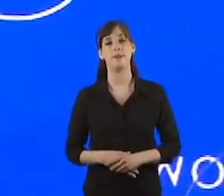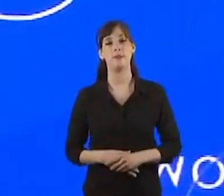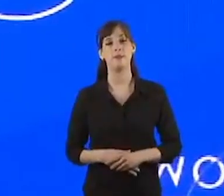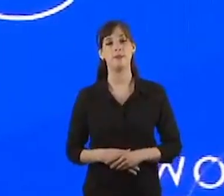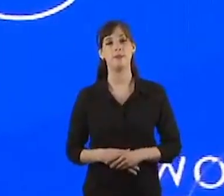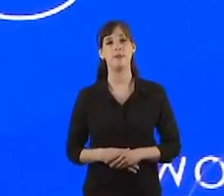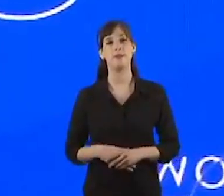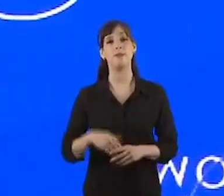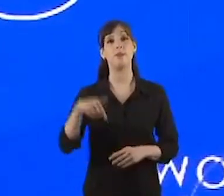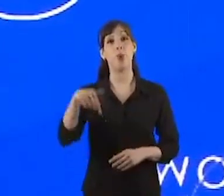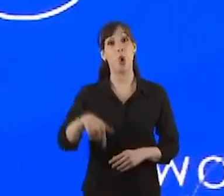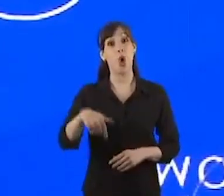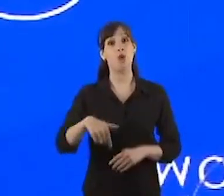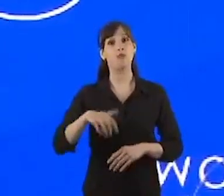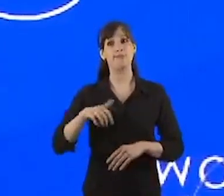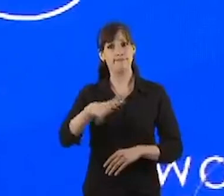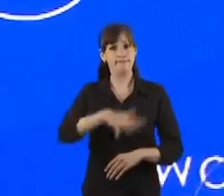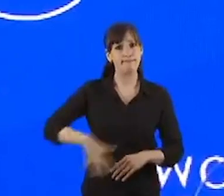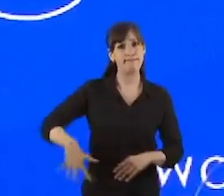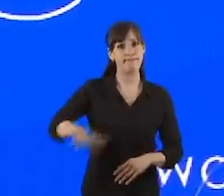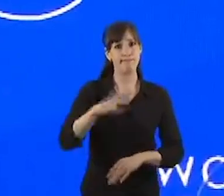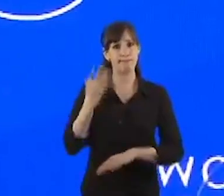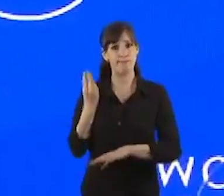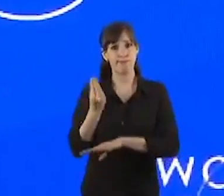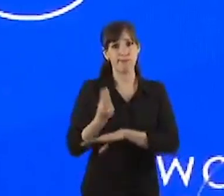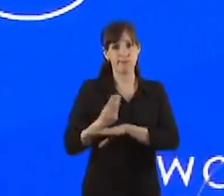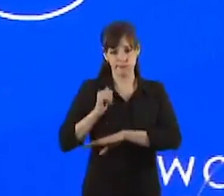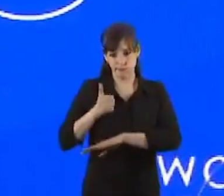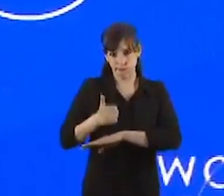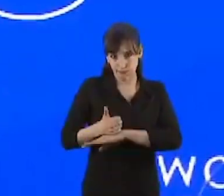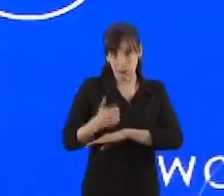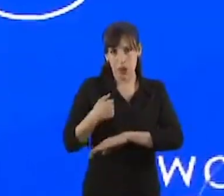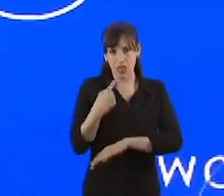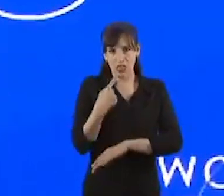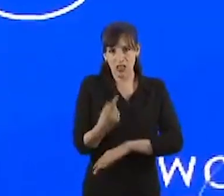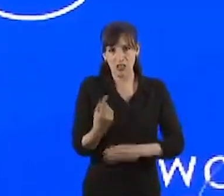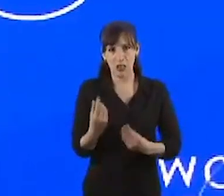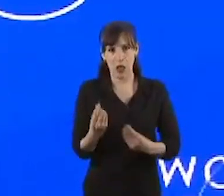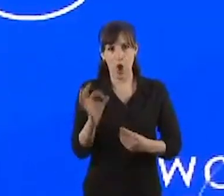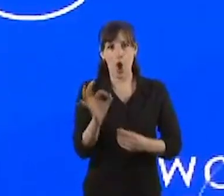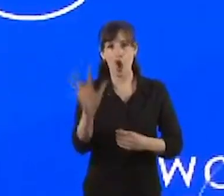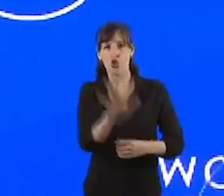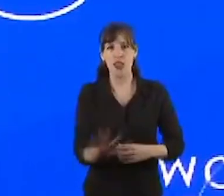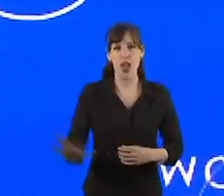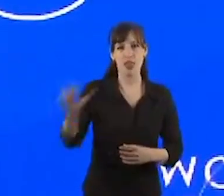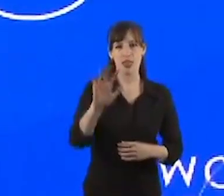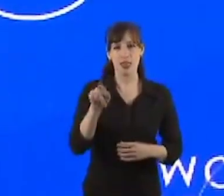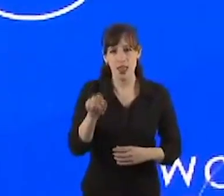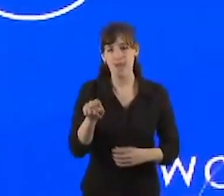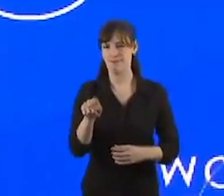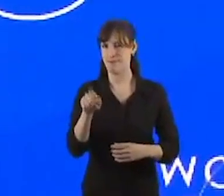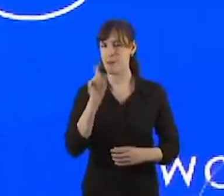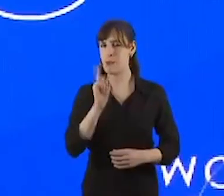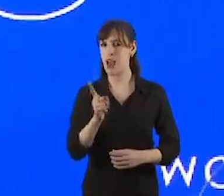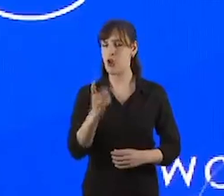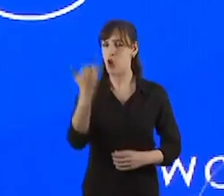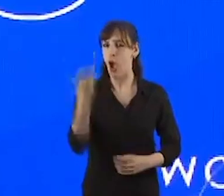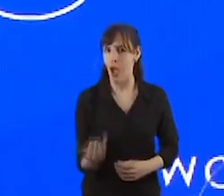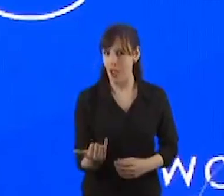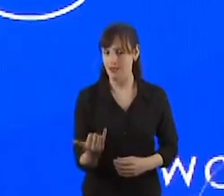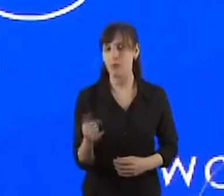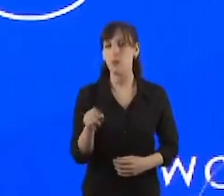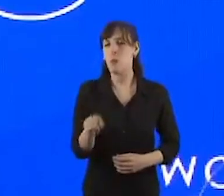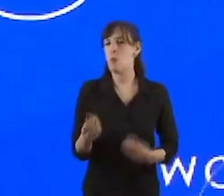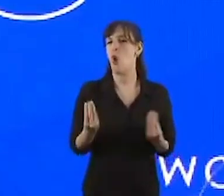Hoy estoy acá para decirles que Occidente está en peligro. Está en peligro